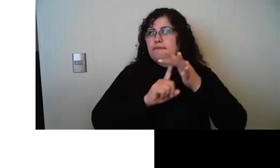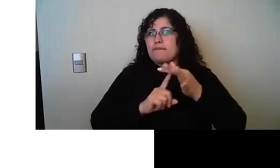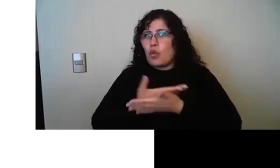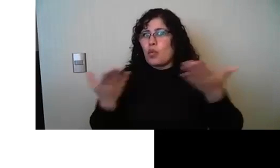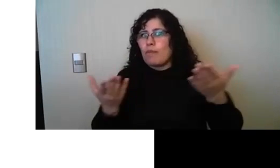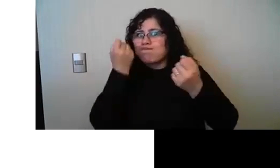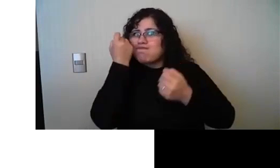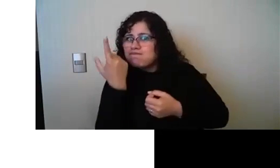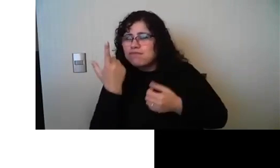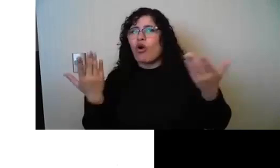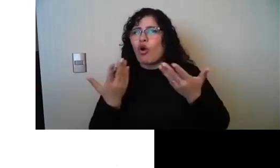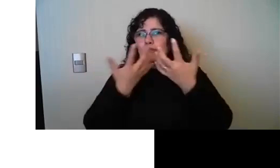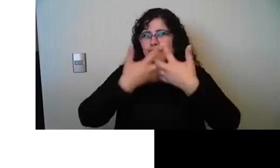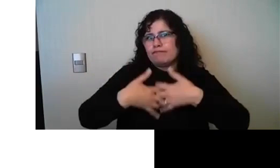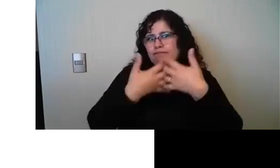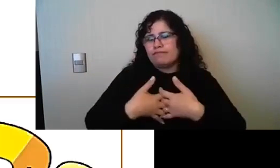Si nosotros ampliamos